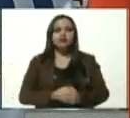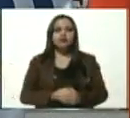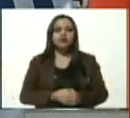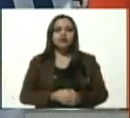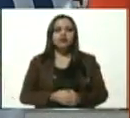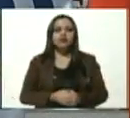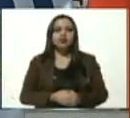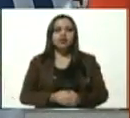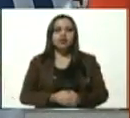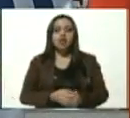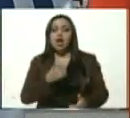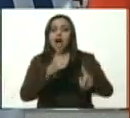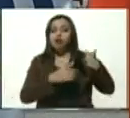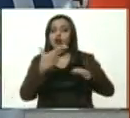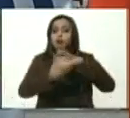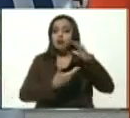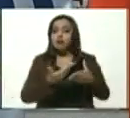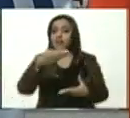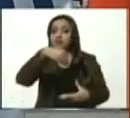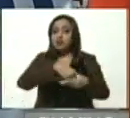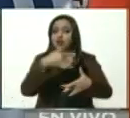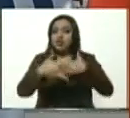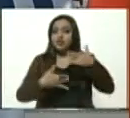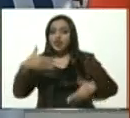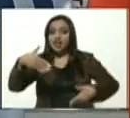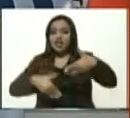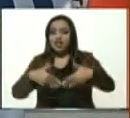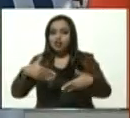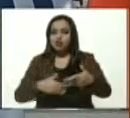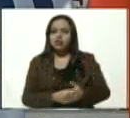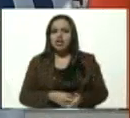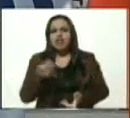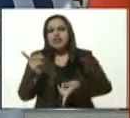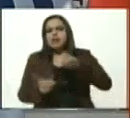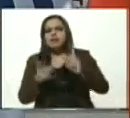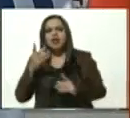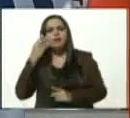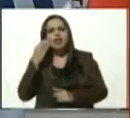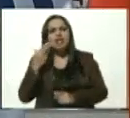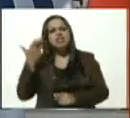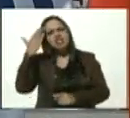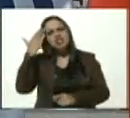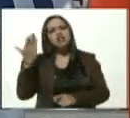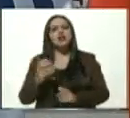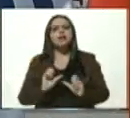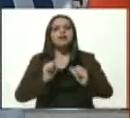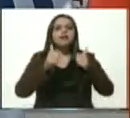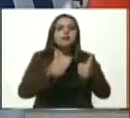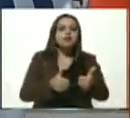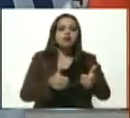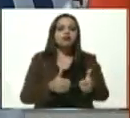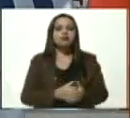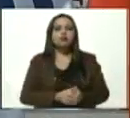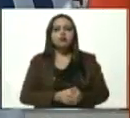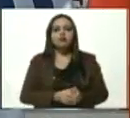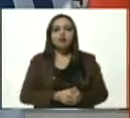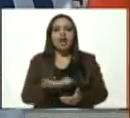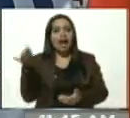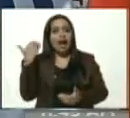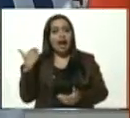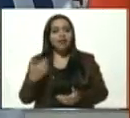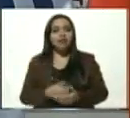delitos más comunes cometidos en el marco de la jornada electoral, de acuerdo a nuestra experiencia, en procesos electorales anteriores